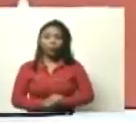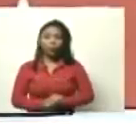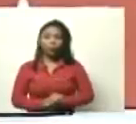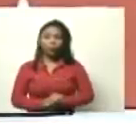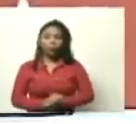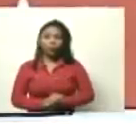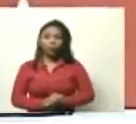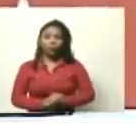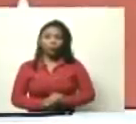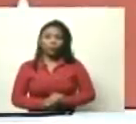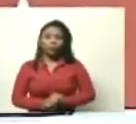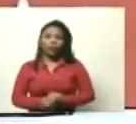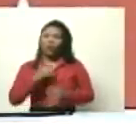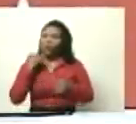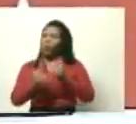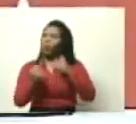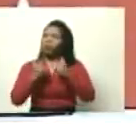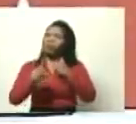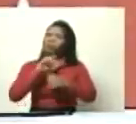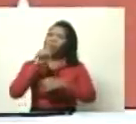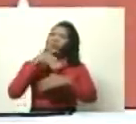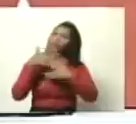puse propuestas de qué era la última pregunta.